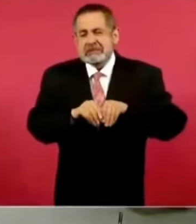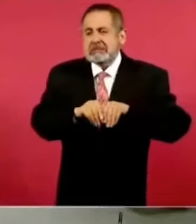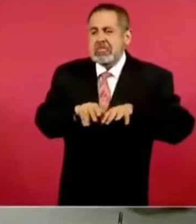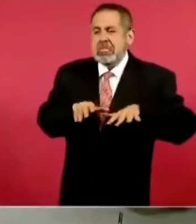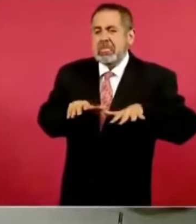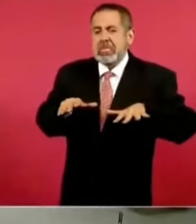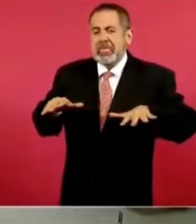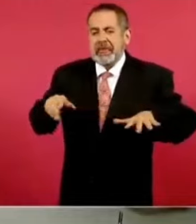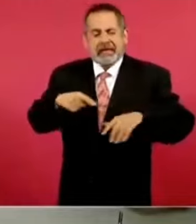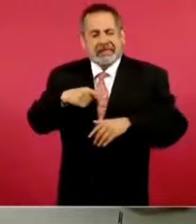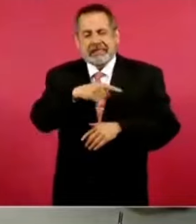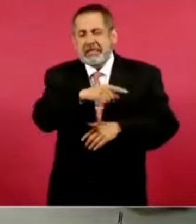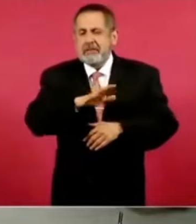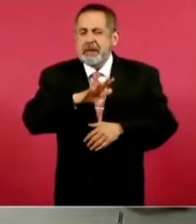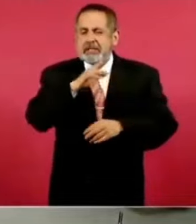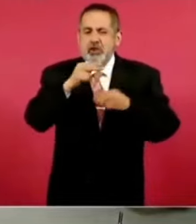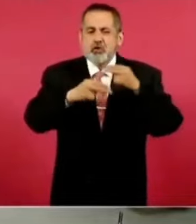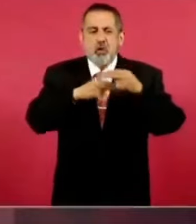esta nube negra